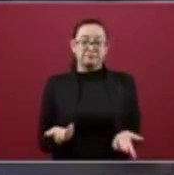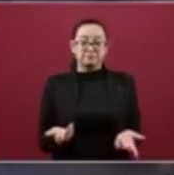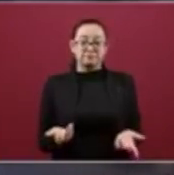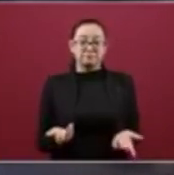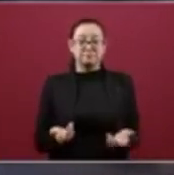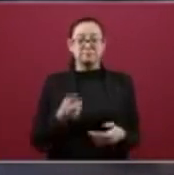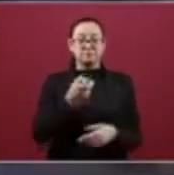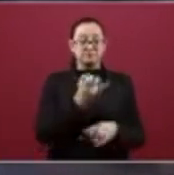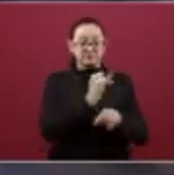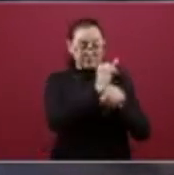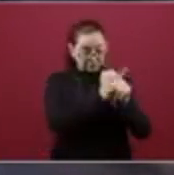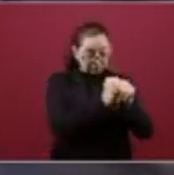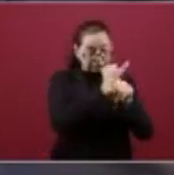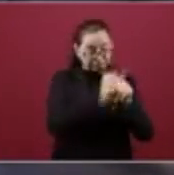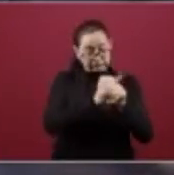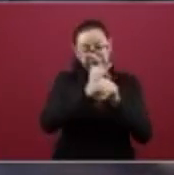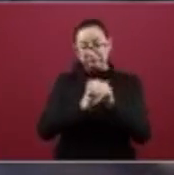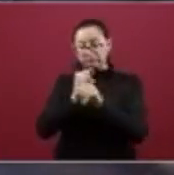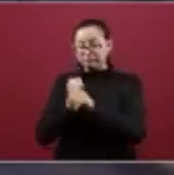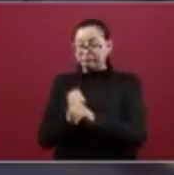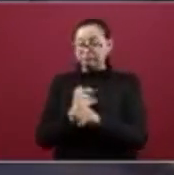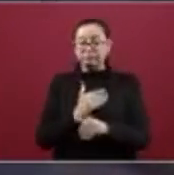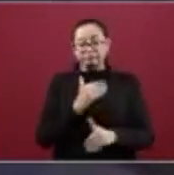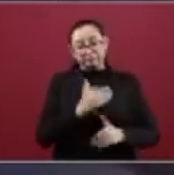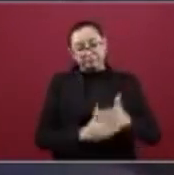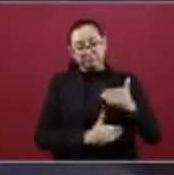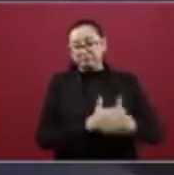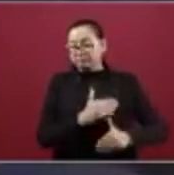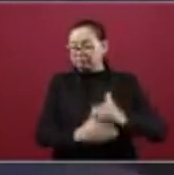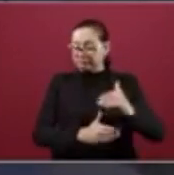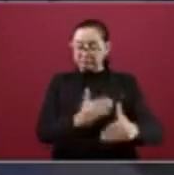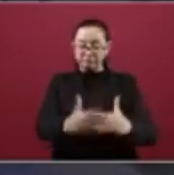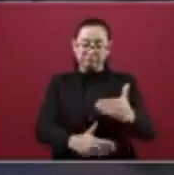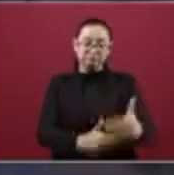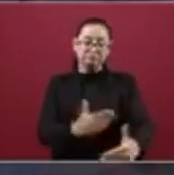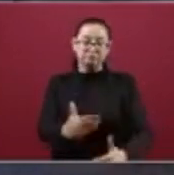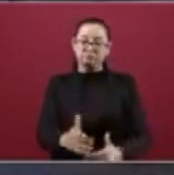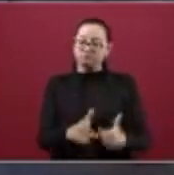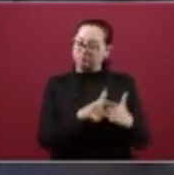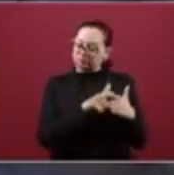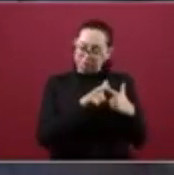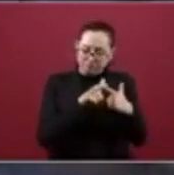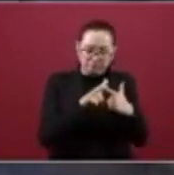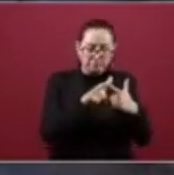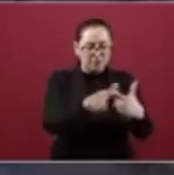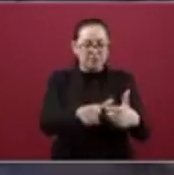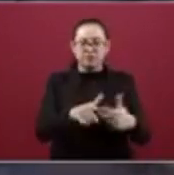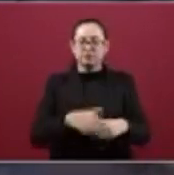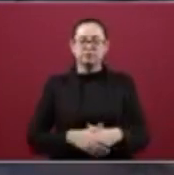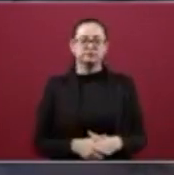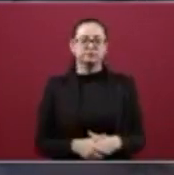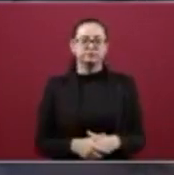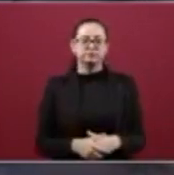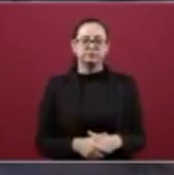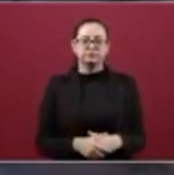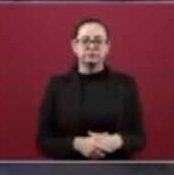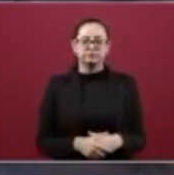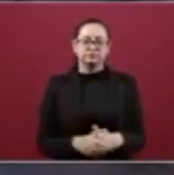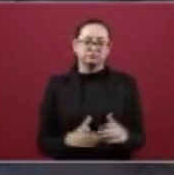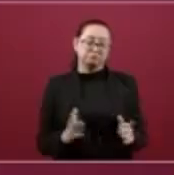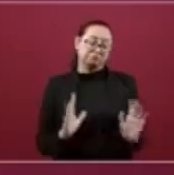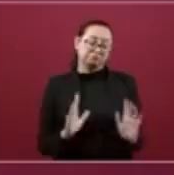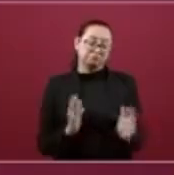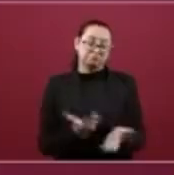las investigaciones van a mantenerse abiertas para fincar